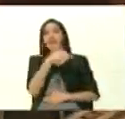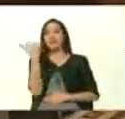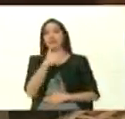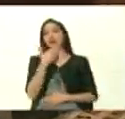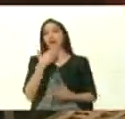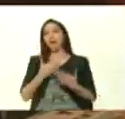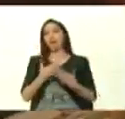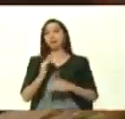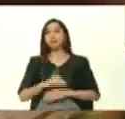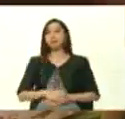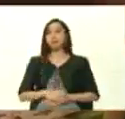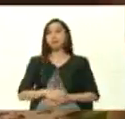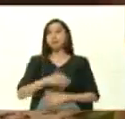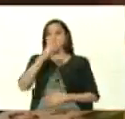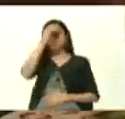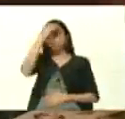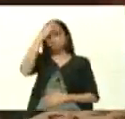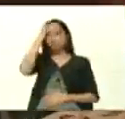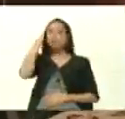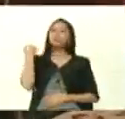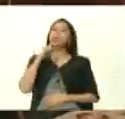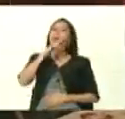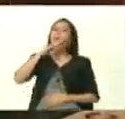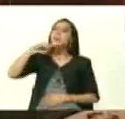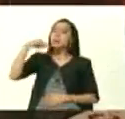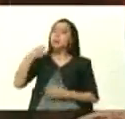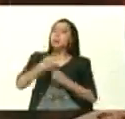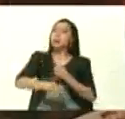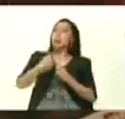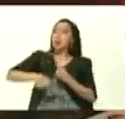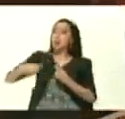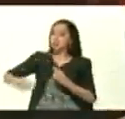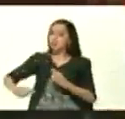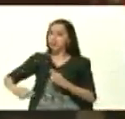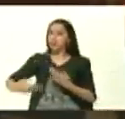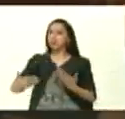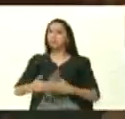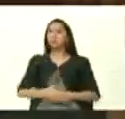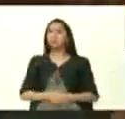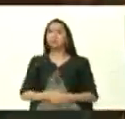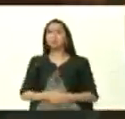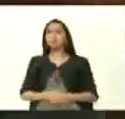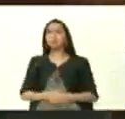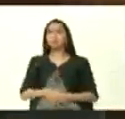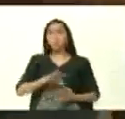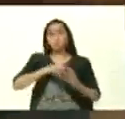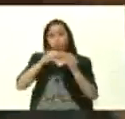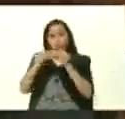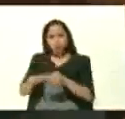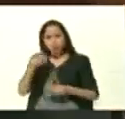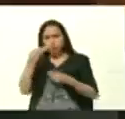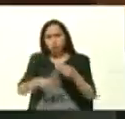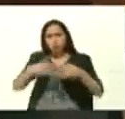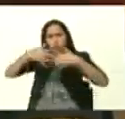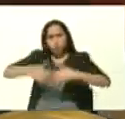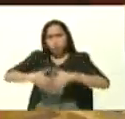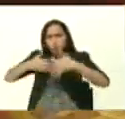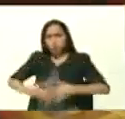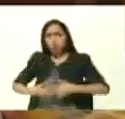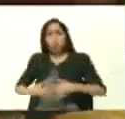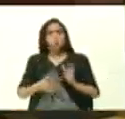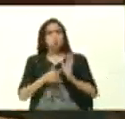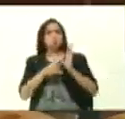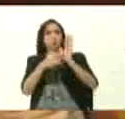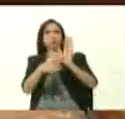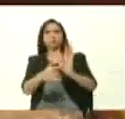Gracias. A la orden. Muy bien, esta mermelada de plátano, realmente seguimos no por sabía. Aquí. CLAP Productivo Planificadora Benzulú, aquí la